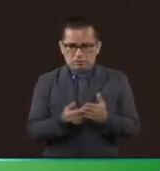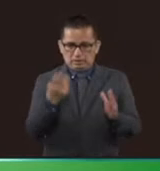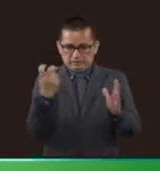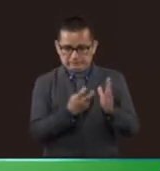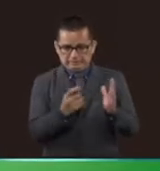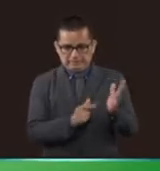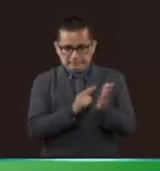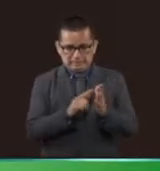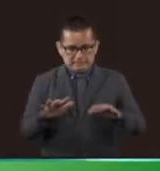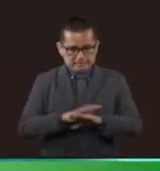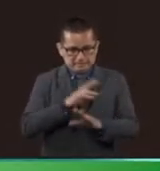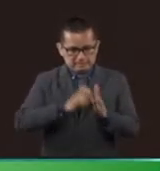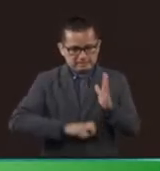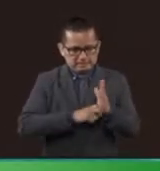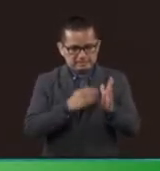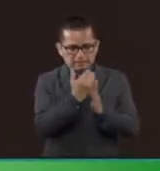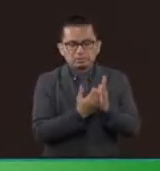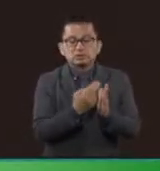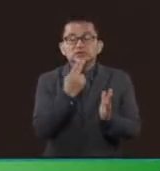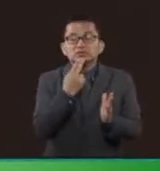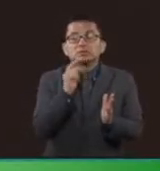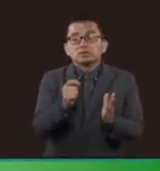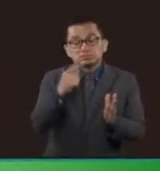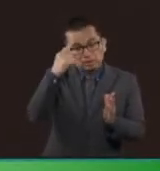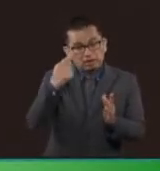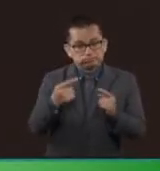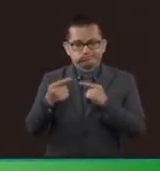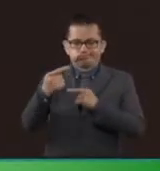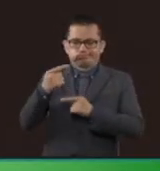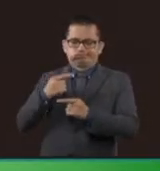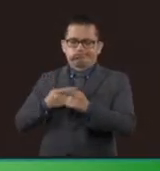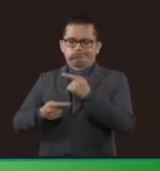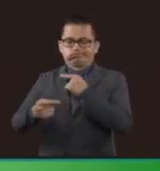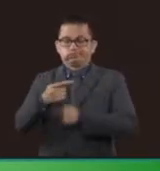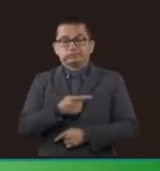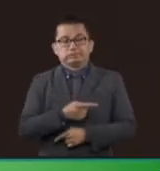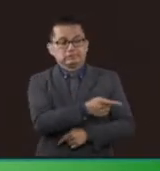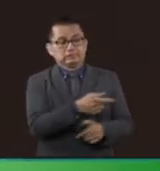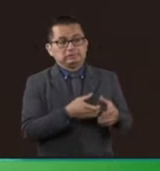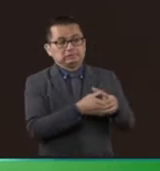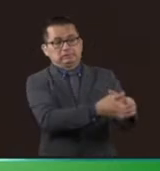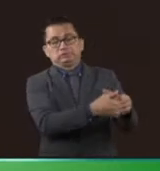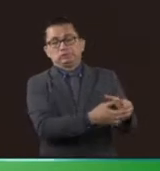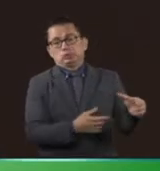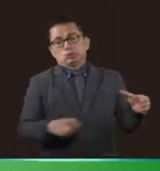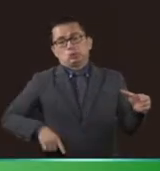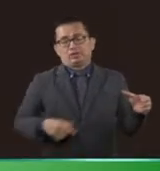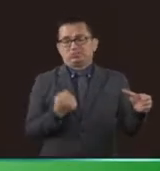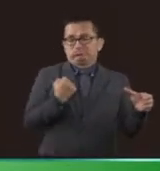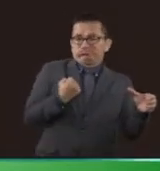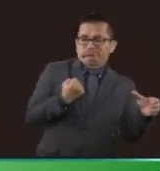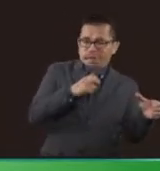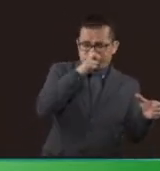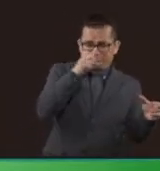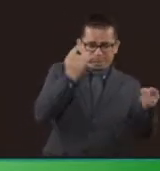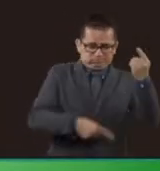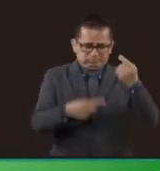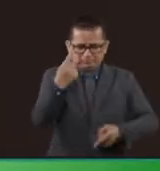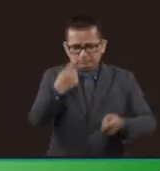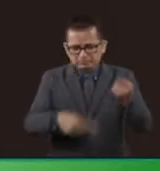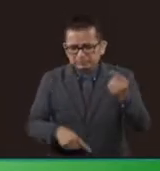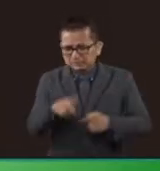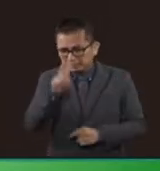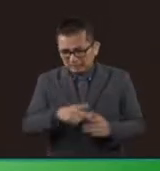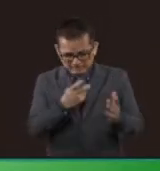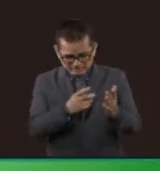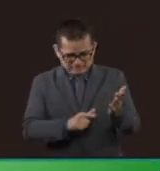reforma para retroceder hacia una autocracia institucionalizada y por otra parte se están haciendo reformas que no mejoran en nada